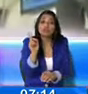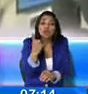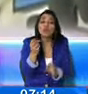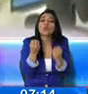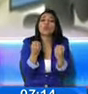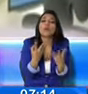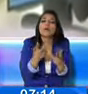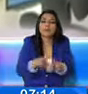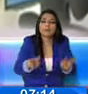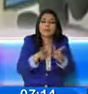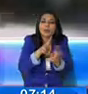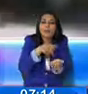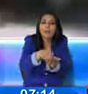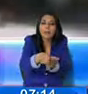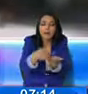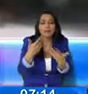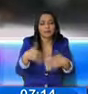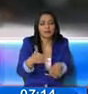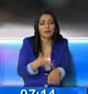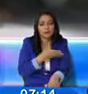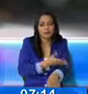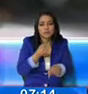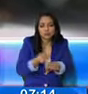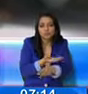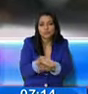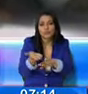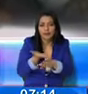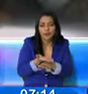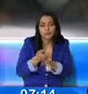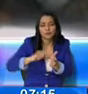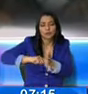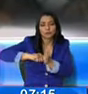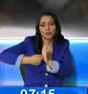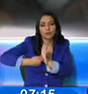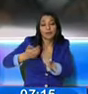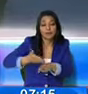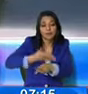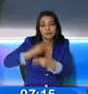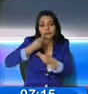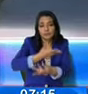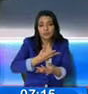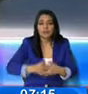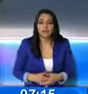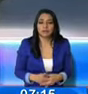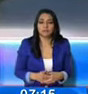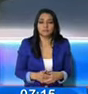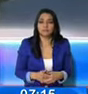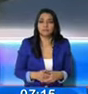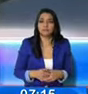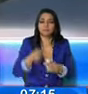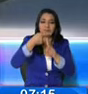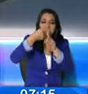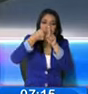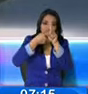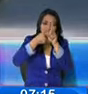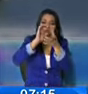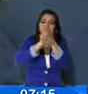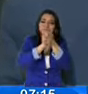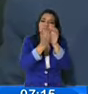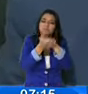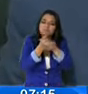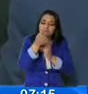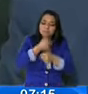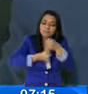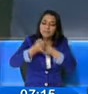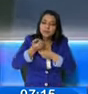los valores a pagar, como ya lo había recomendado el organismo de control en un informe anterior. En noviembre del año pasado,